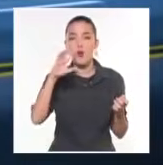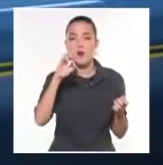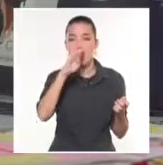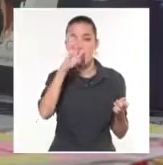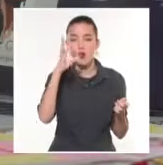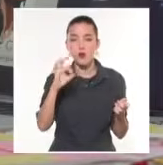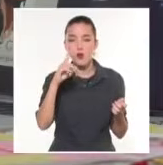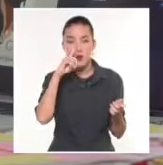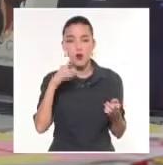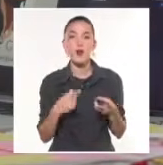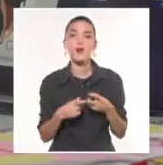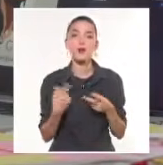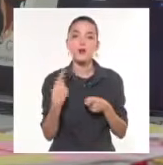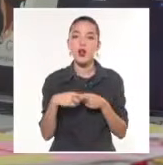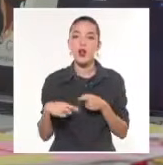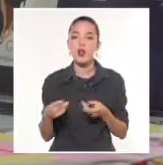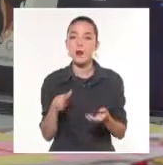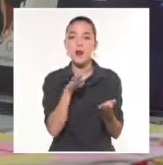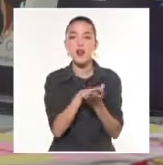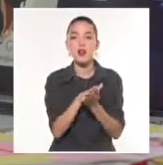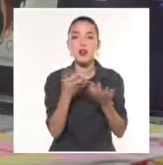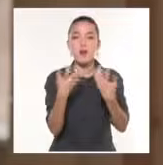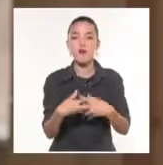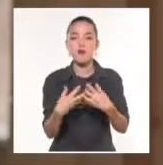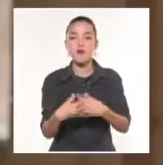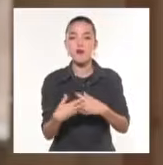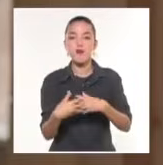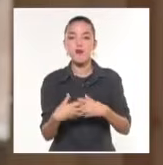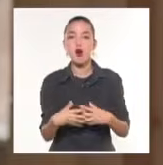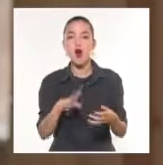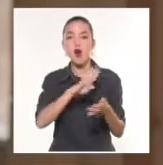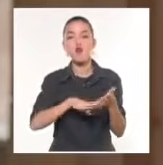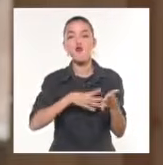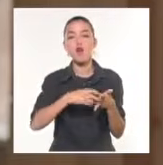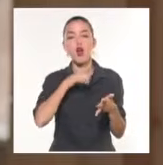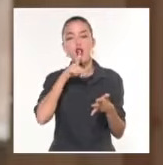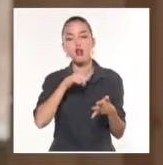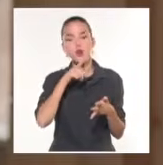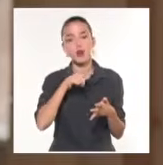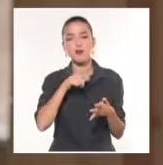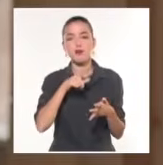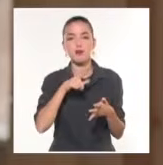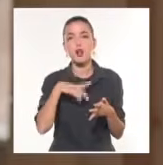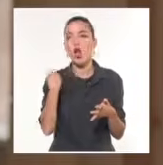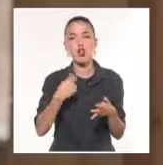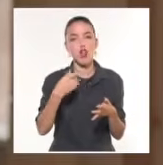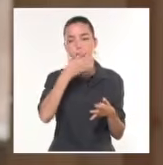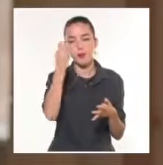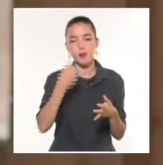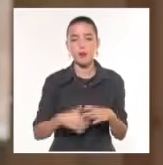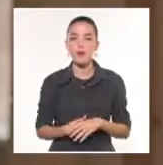sencillamente a perder porque no van a ser capaces de ser generadas por el modelo de lenguaje. Poder desarrollar un modelo propio nos va a dar